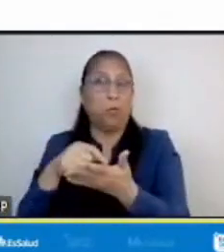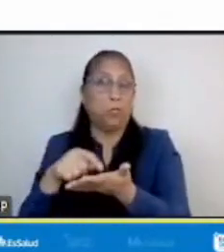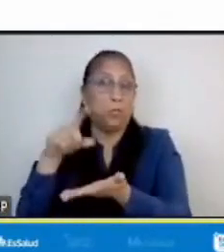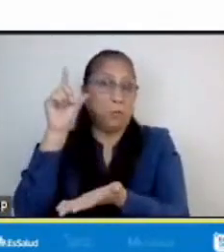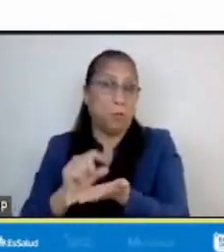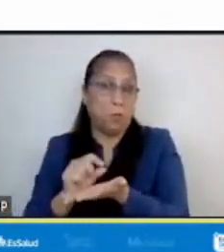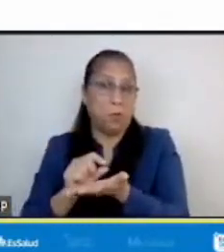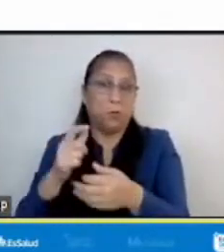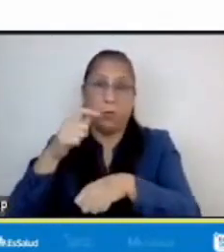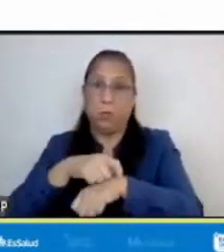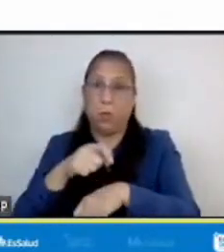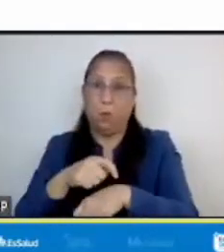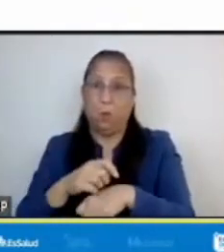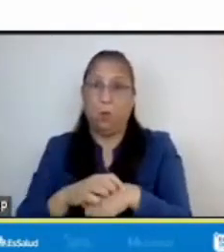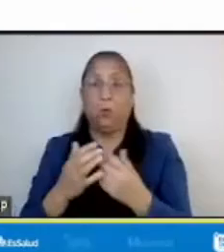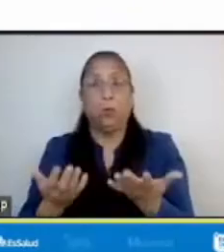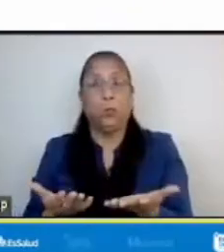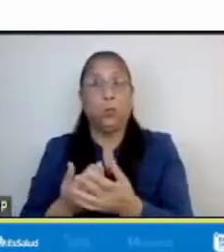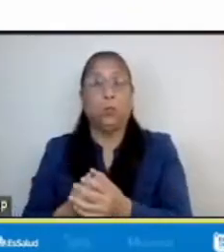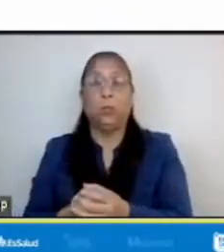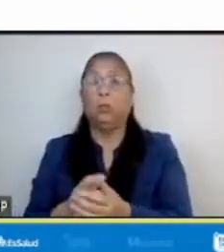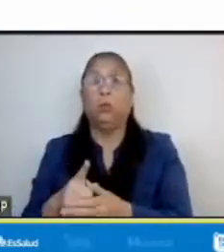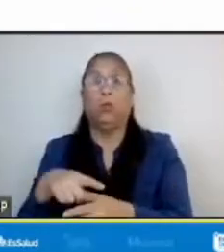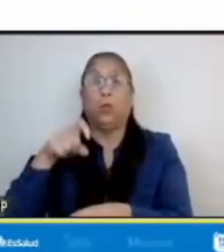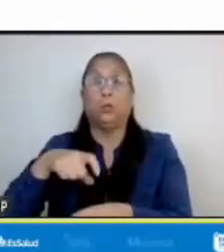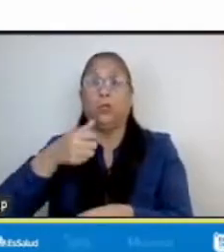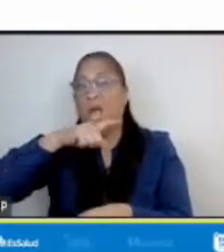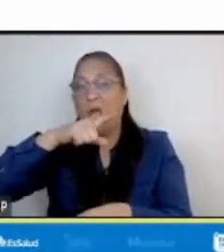el tiempo. Y obviamente no hay que mojarse